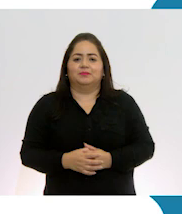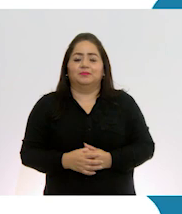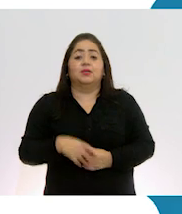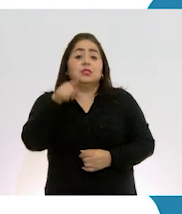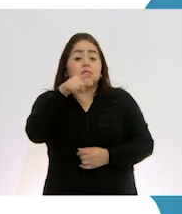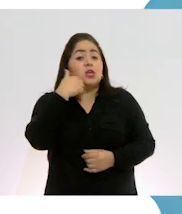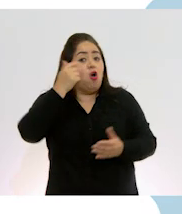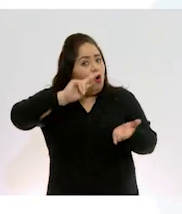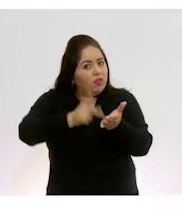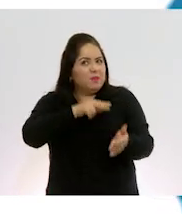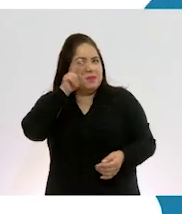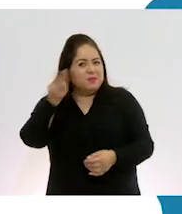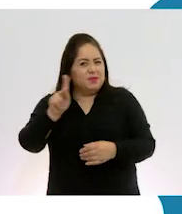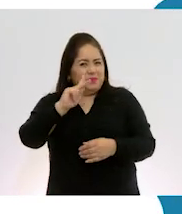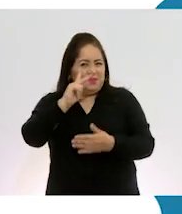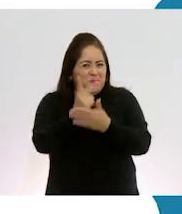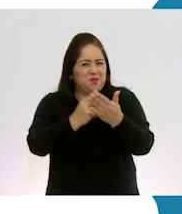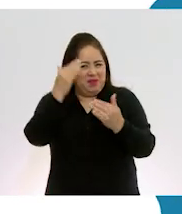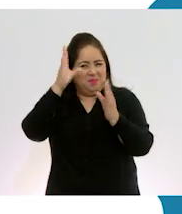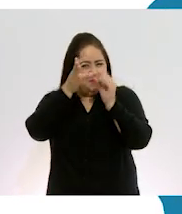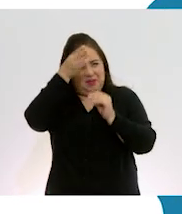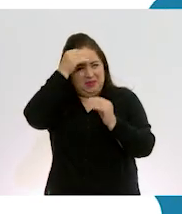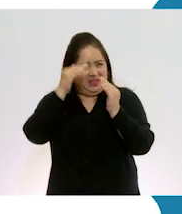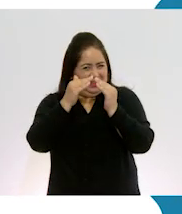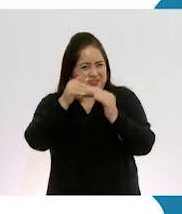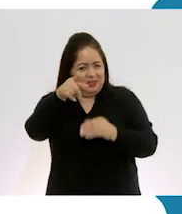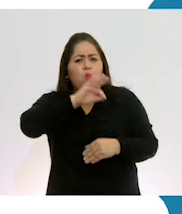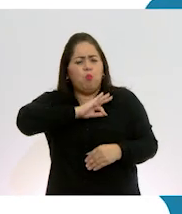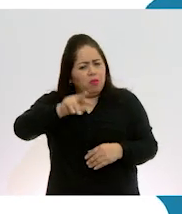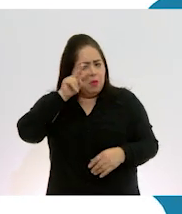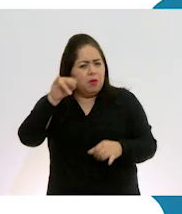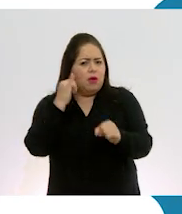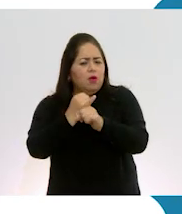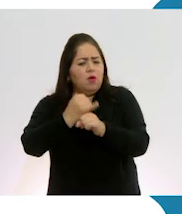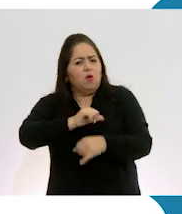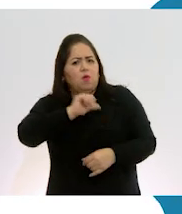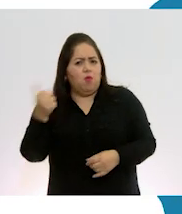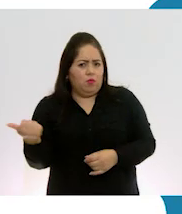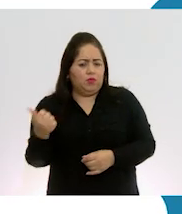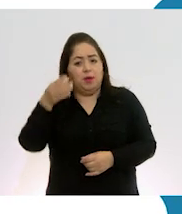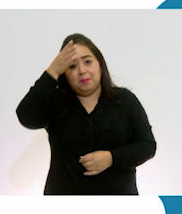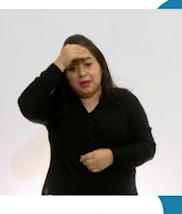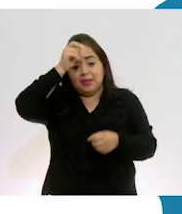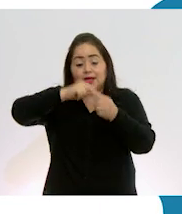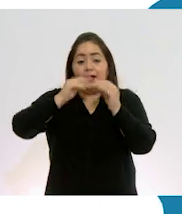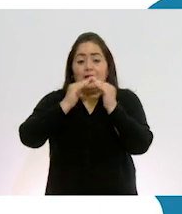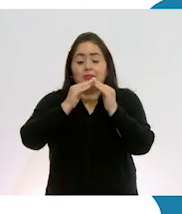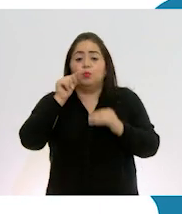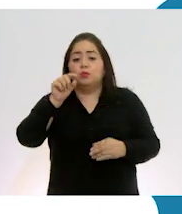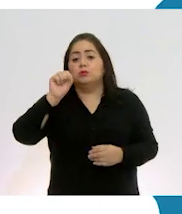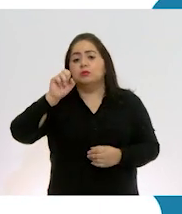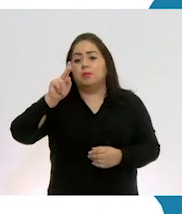Si quieres volver a ver los programas de Aprende en Casa, los puedes encontrar en la siguiente liga: